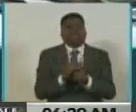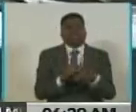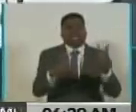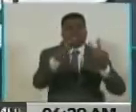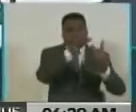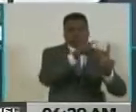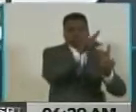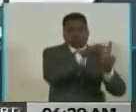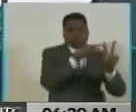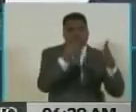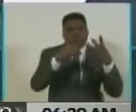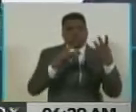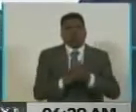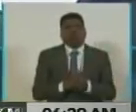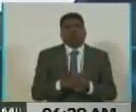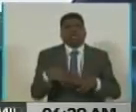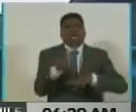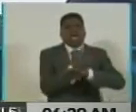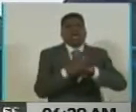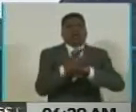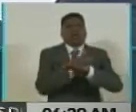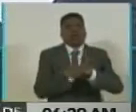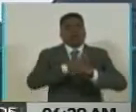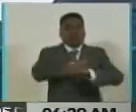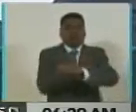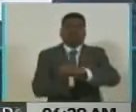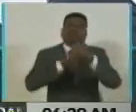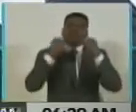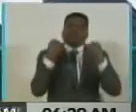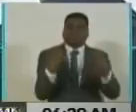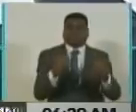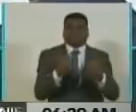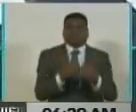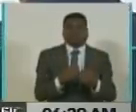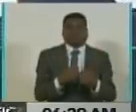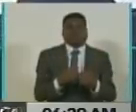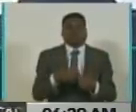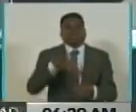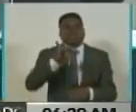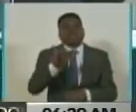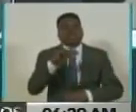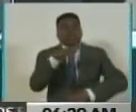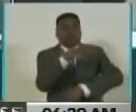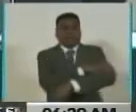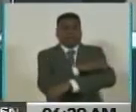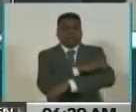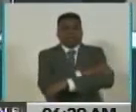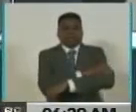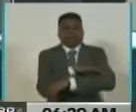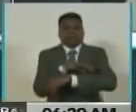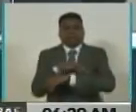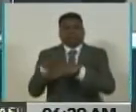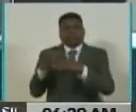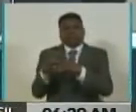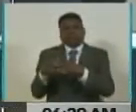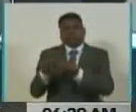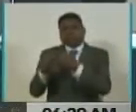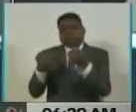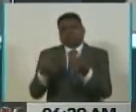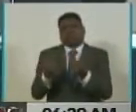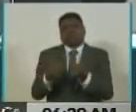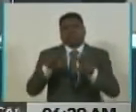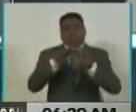efectos. El gobierno creo que se ha fortalecido, y mientras que la oposición se ha ido como desarticulando. ¿Producto de esta mesa? Producto